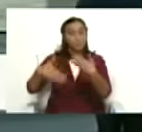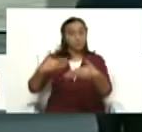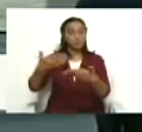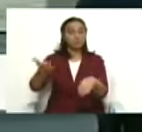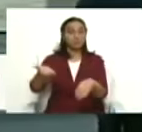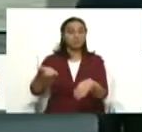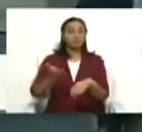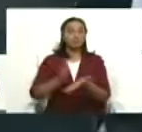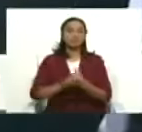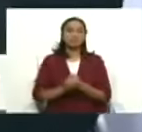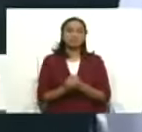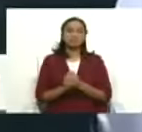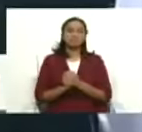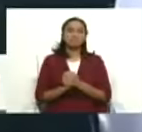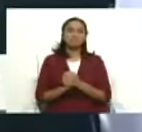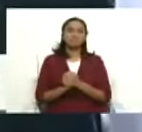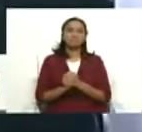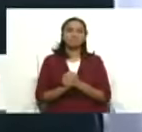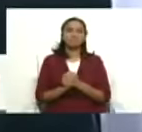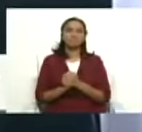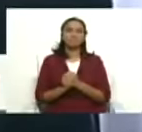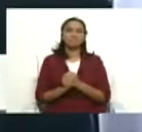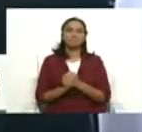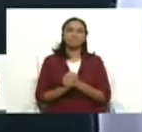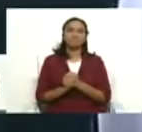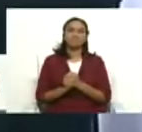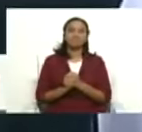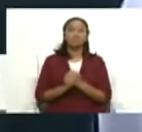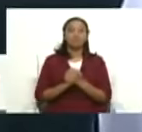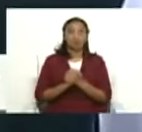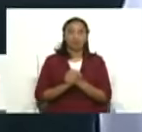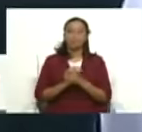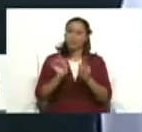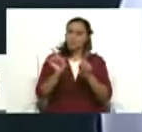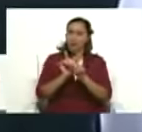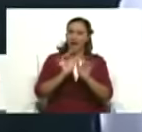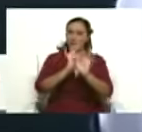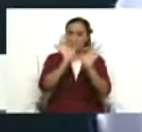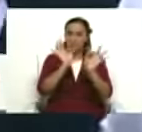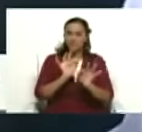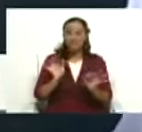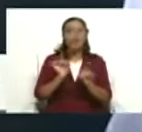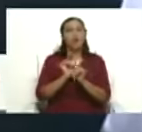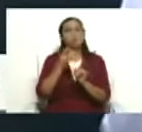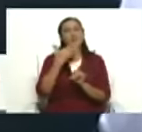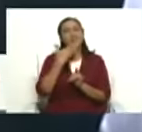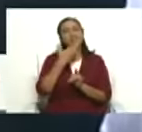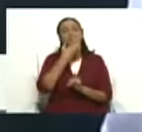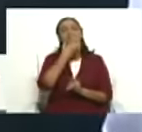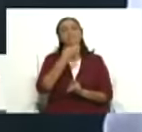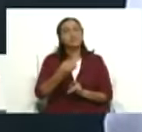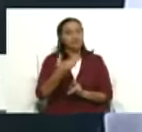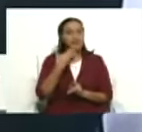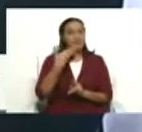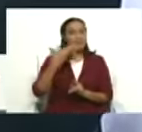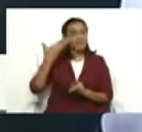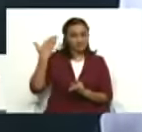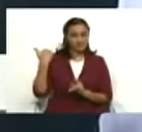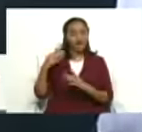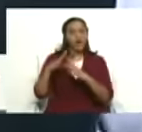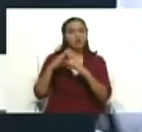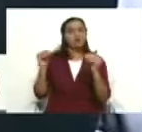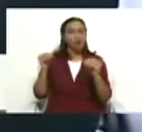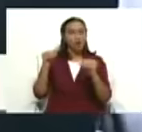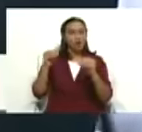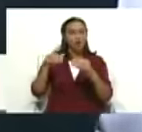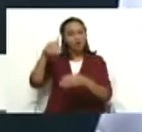cierto, al que acabamos de concluir en diciembre con el referéndum donde participó todo el pueblo